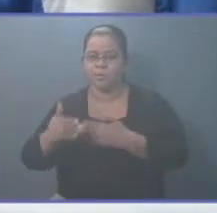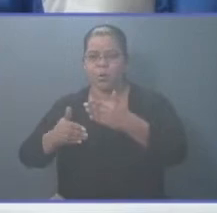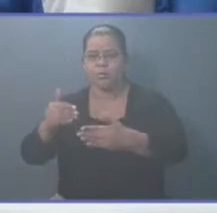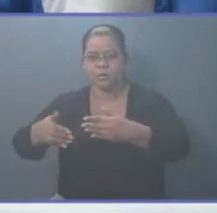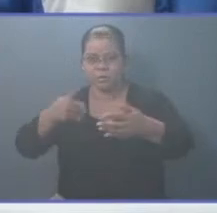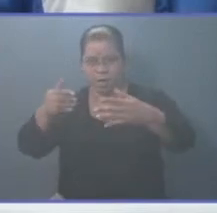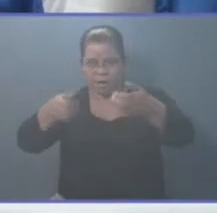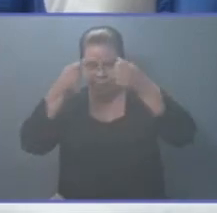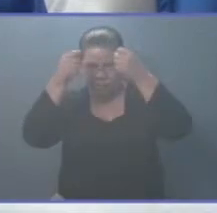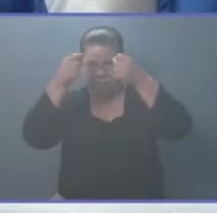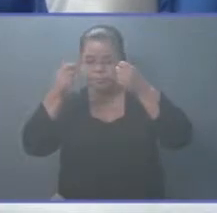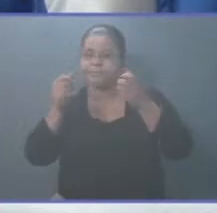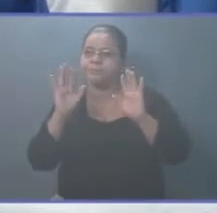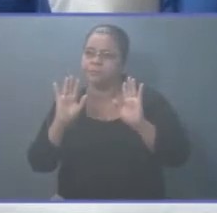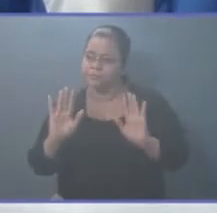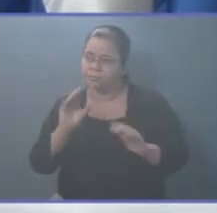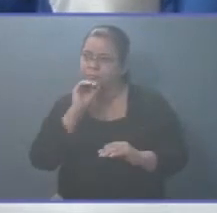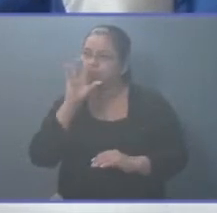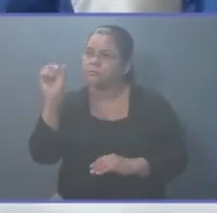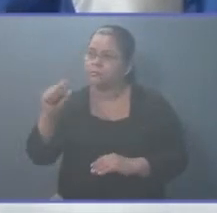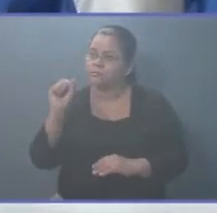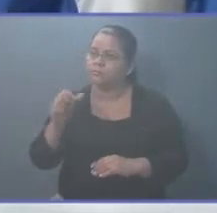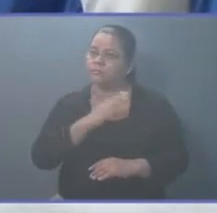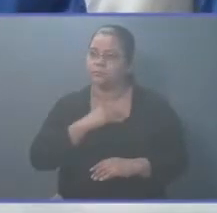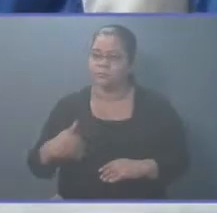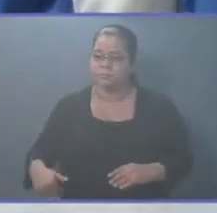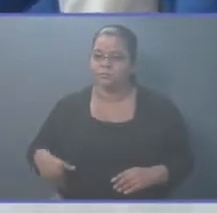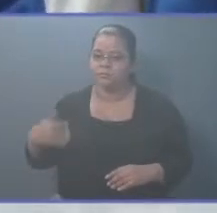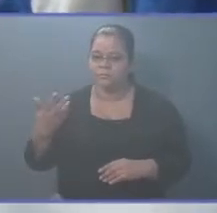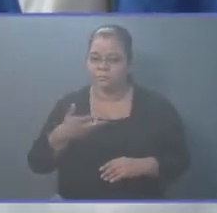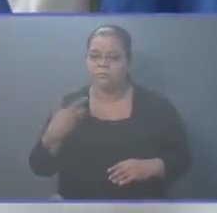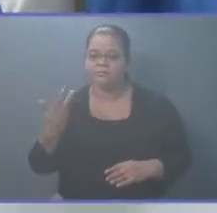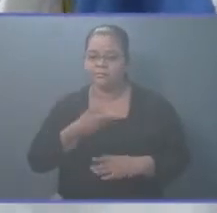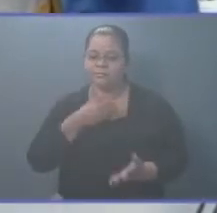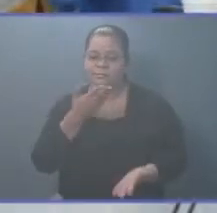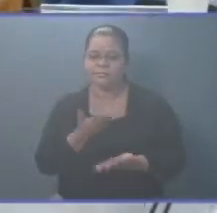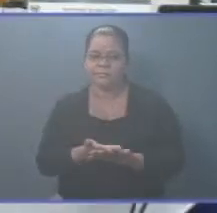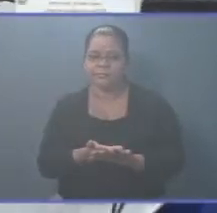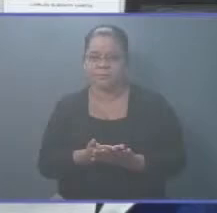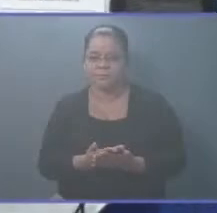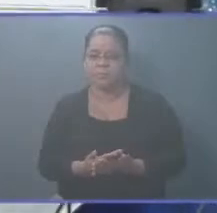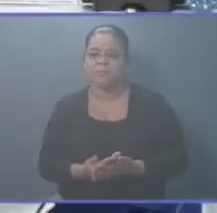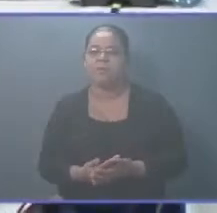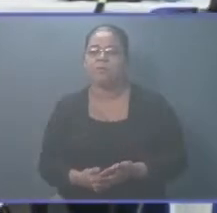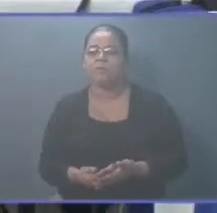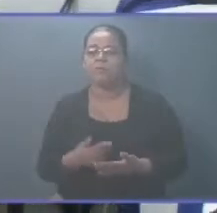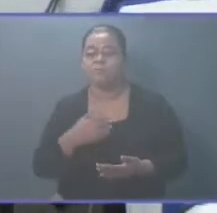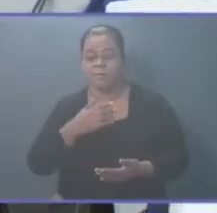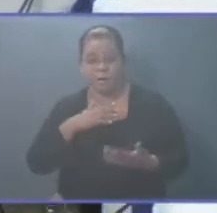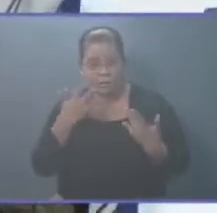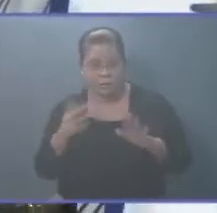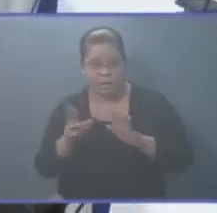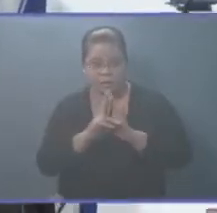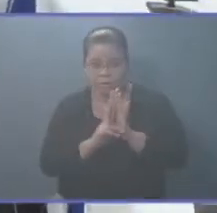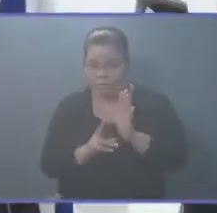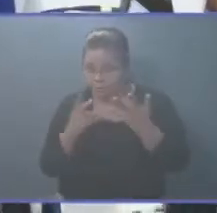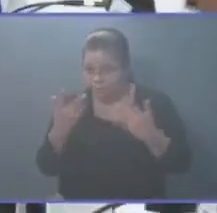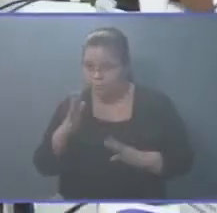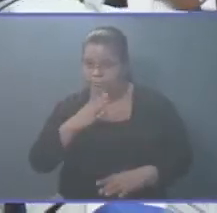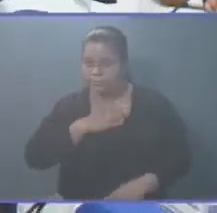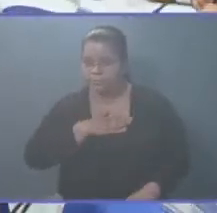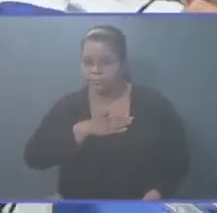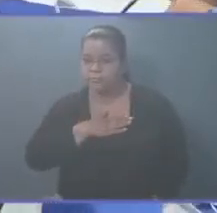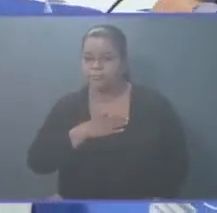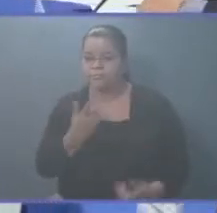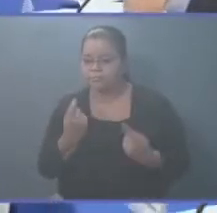Valdés. Eso iba a decir, presidente, que estamos conforme con su propuesta y conforme a las reglas que ya se conocen, tratando